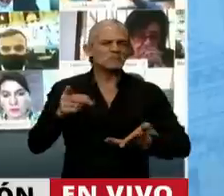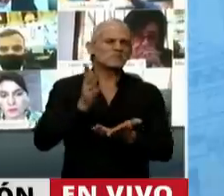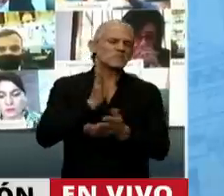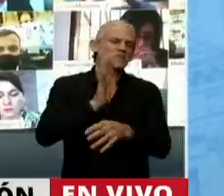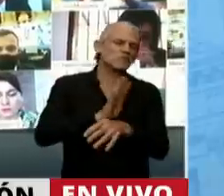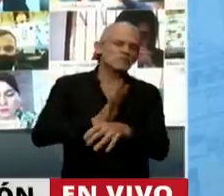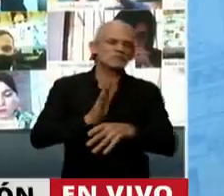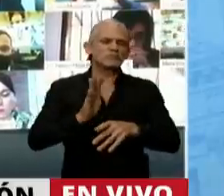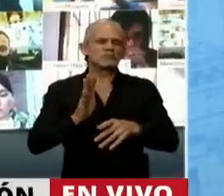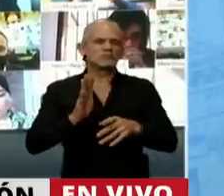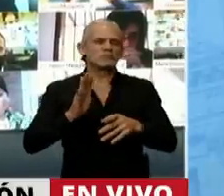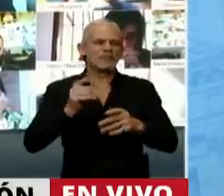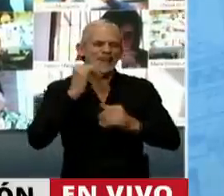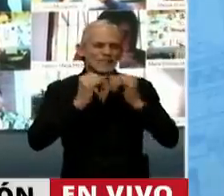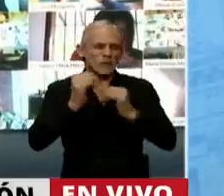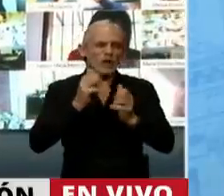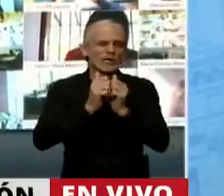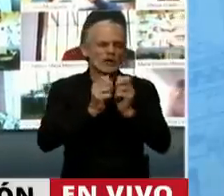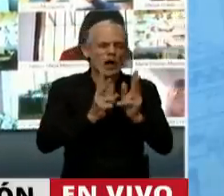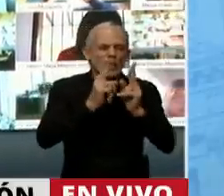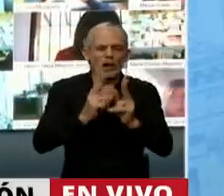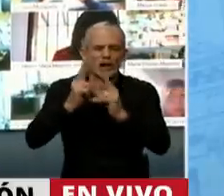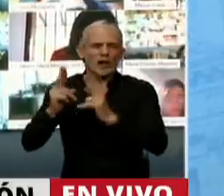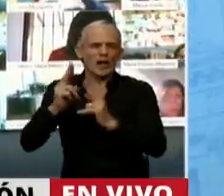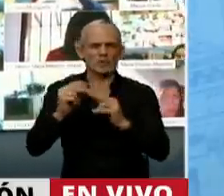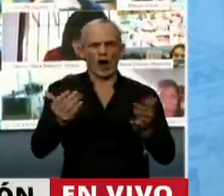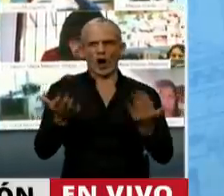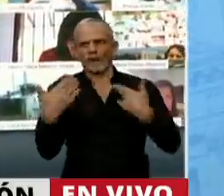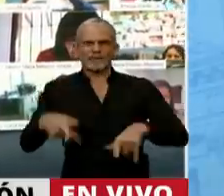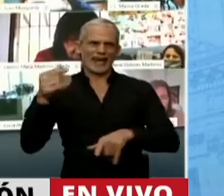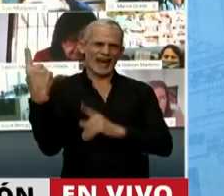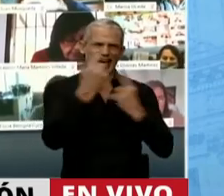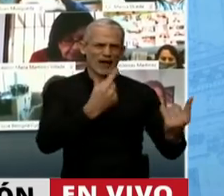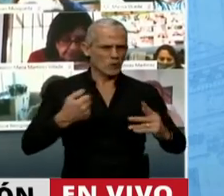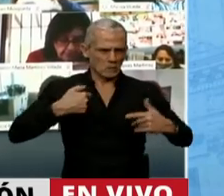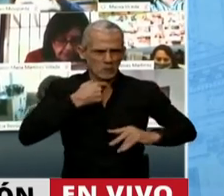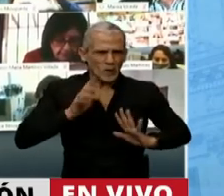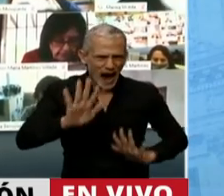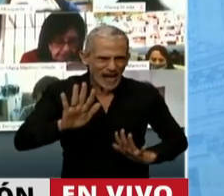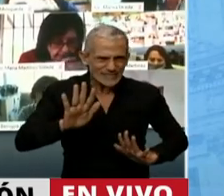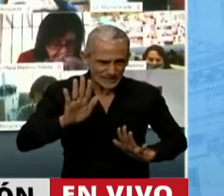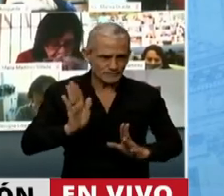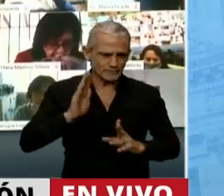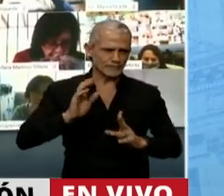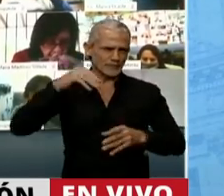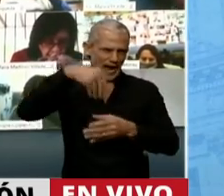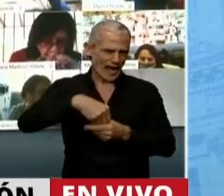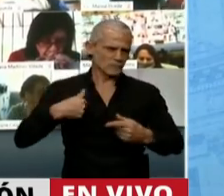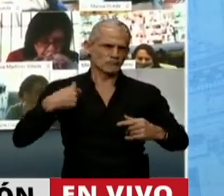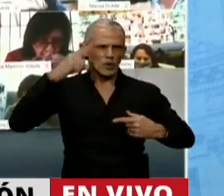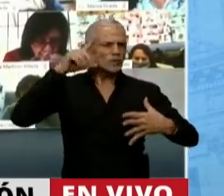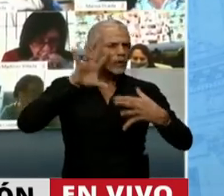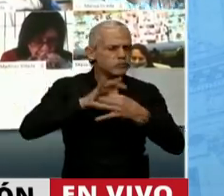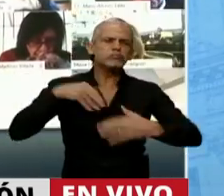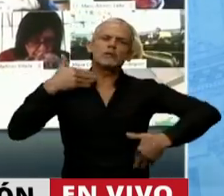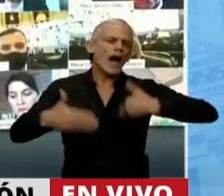segmentar y recortar la historia como más conviene, pero nosotros no queremos ser parte de eso. Queremos ser coherentes y